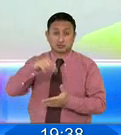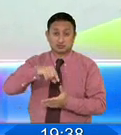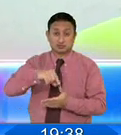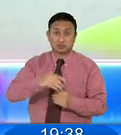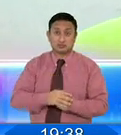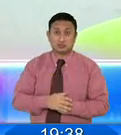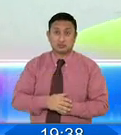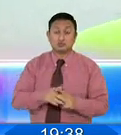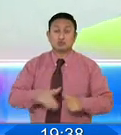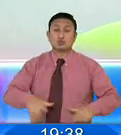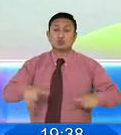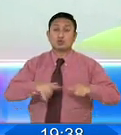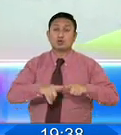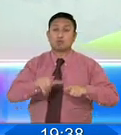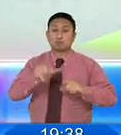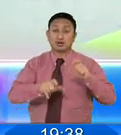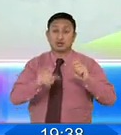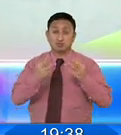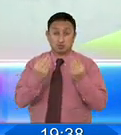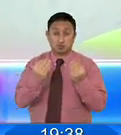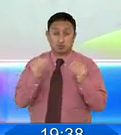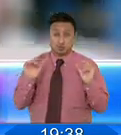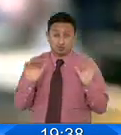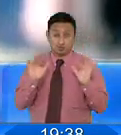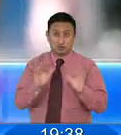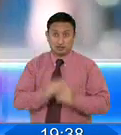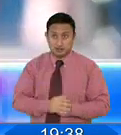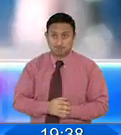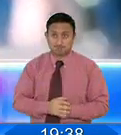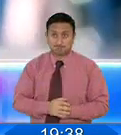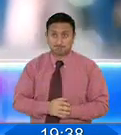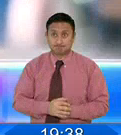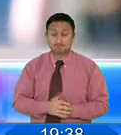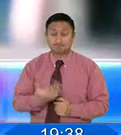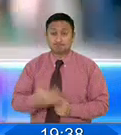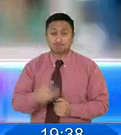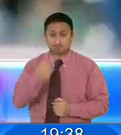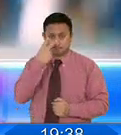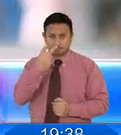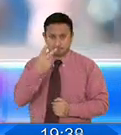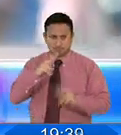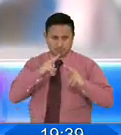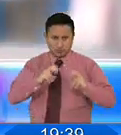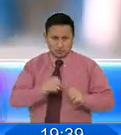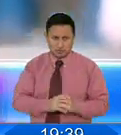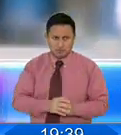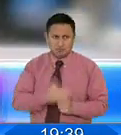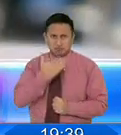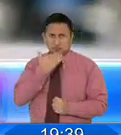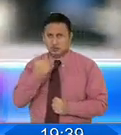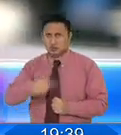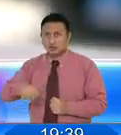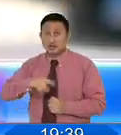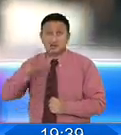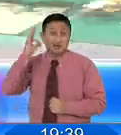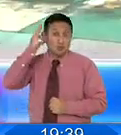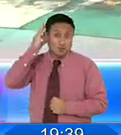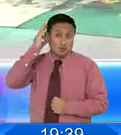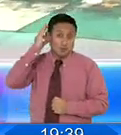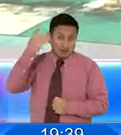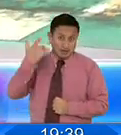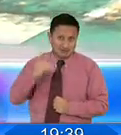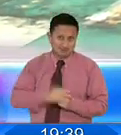llegan a confluir bastante persona. De acuerdo a los seguimientos de inteligencia, preferían echarle mano a mujeres, aprovechando